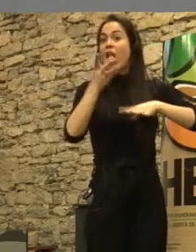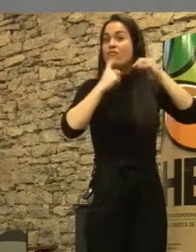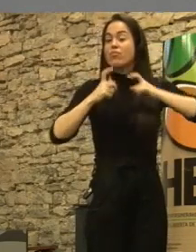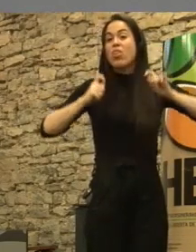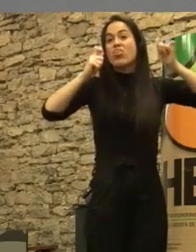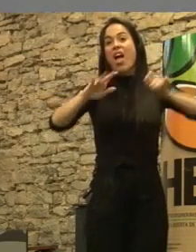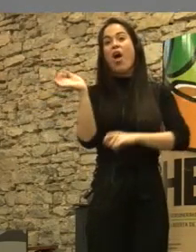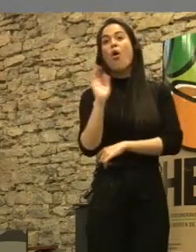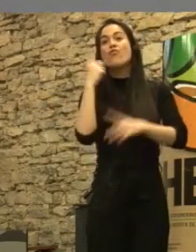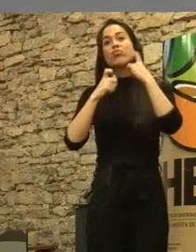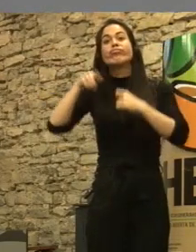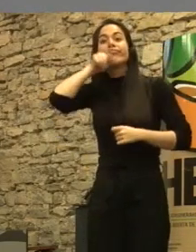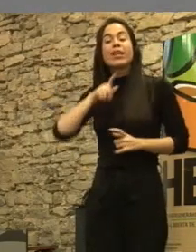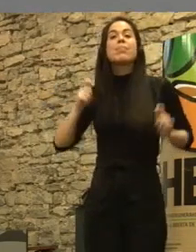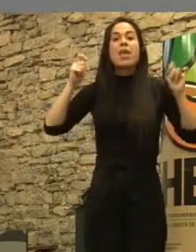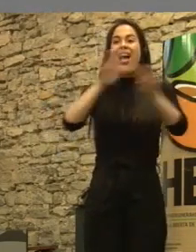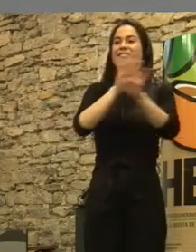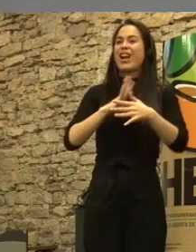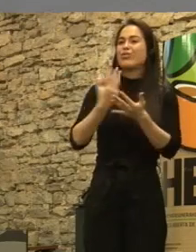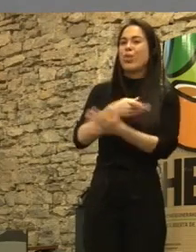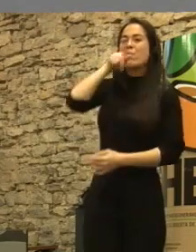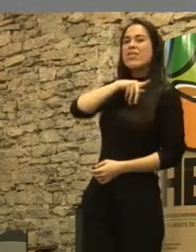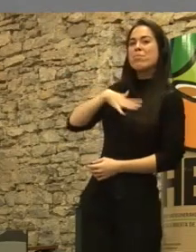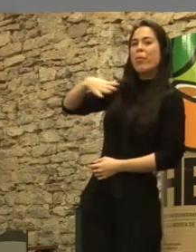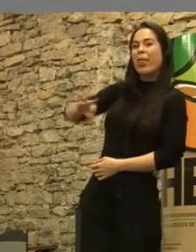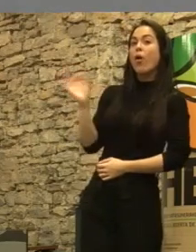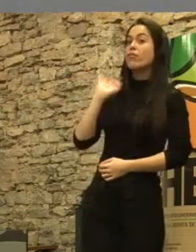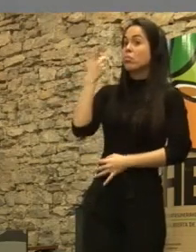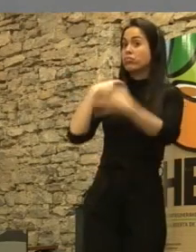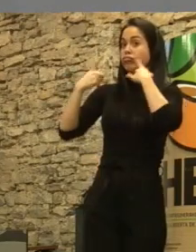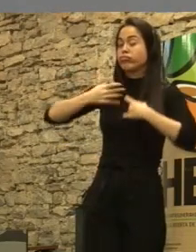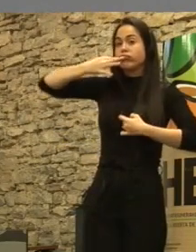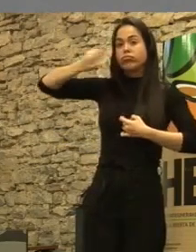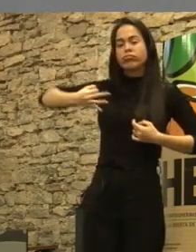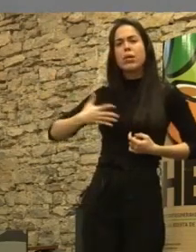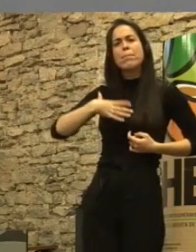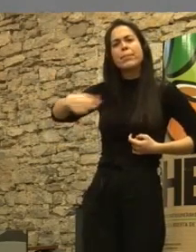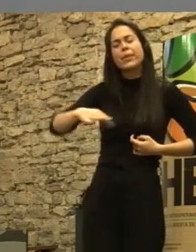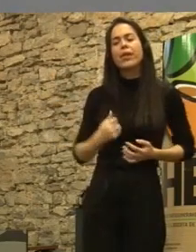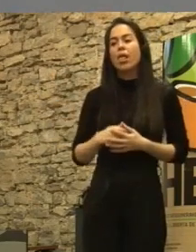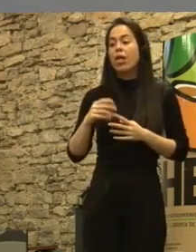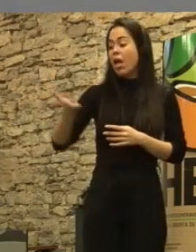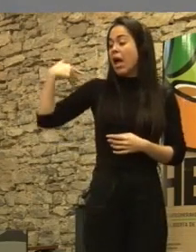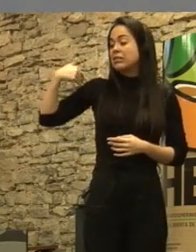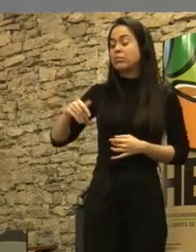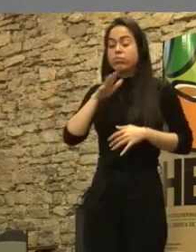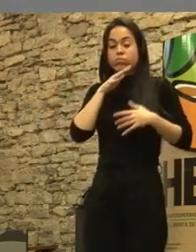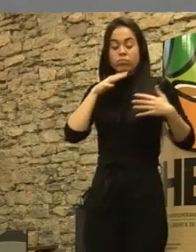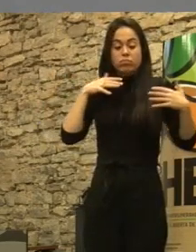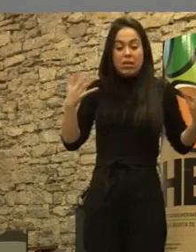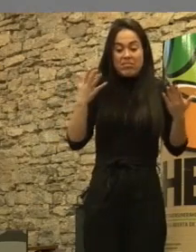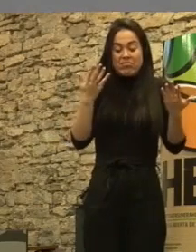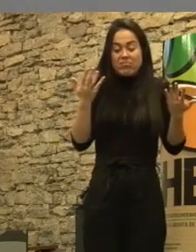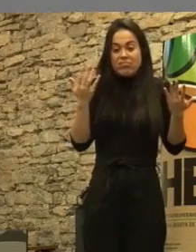todos podemos mentir y todos podemos desinformar. Lo cual es bueno, porque hasta hace muy poco tú, para poder informar o desinformar, que al fin y al cabo es lo mismo, es sencillamente